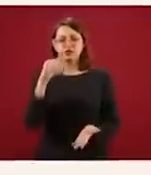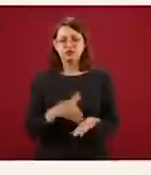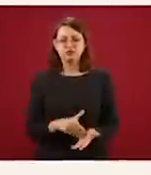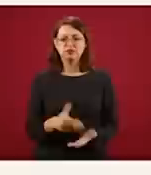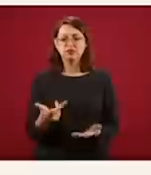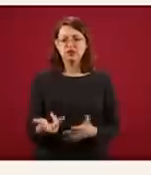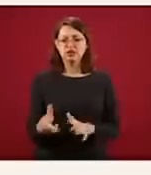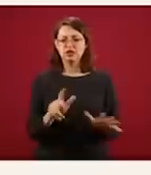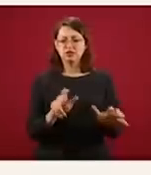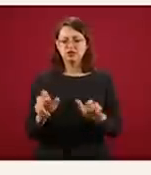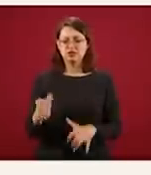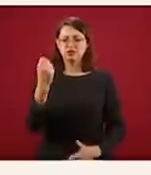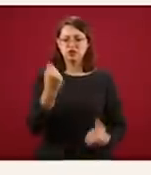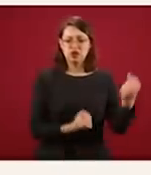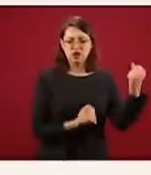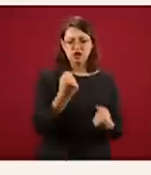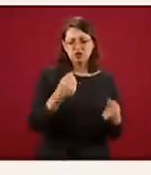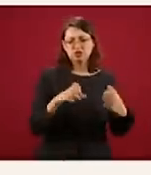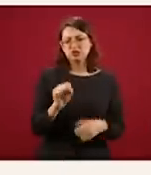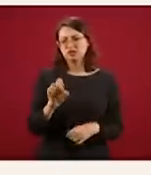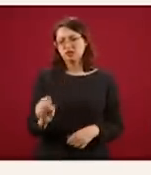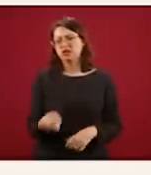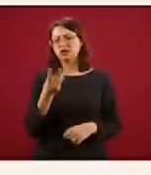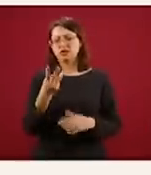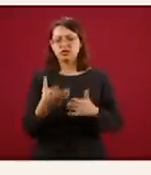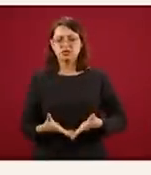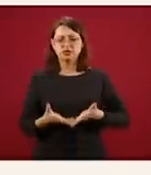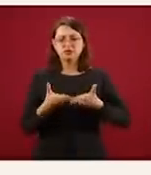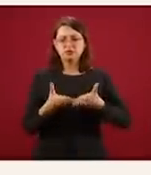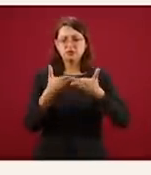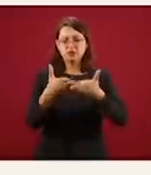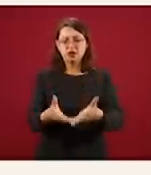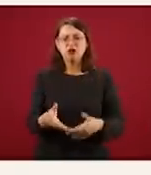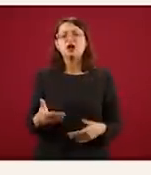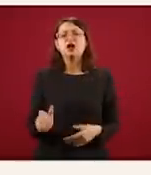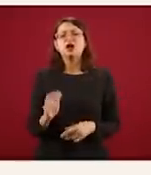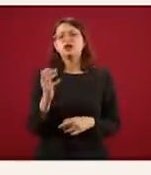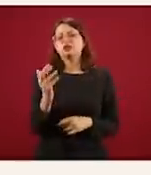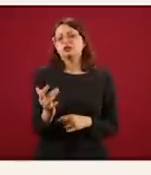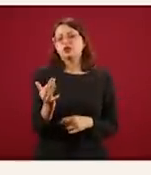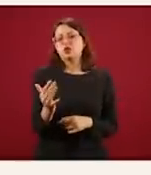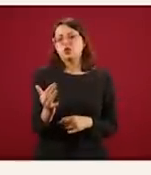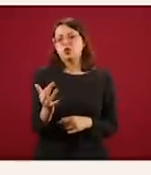66 embarcaciones. Se tendieron